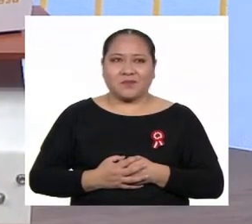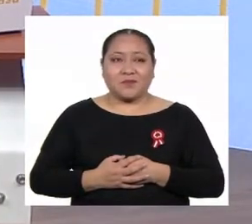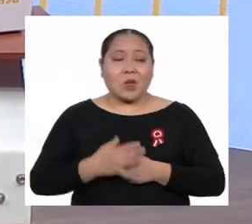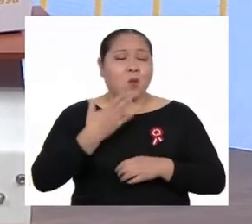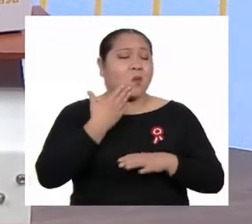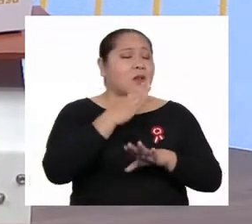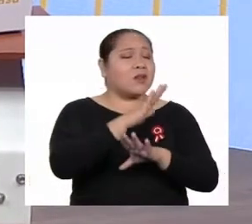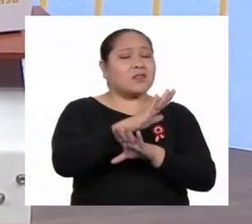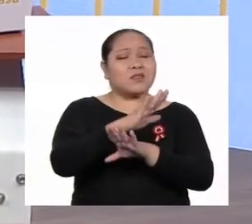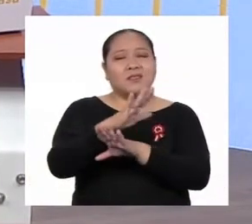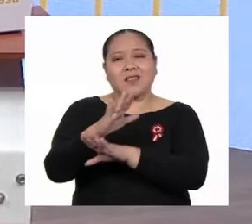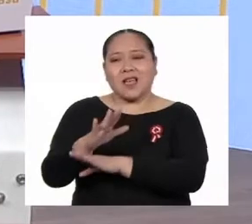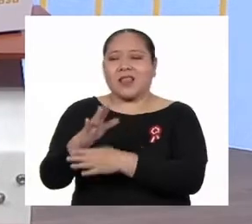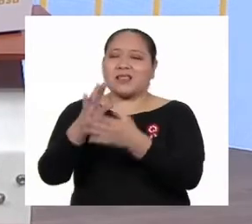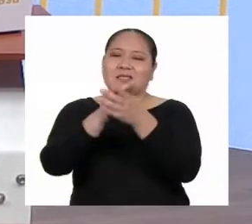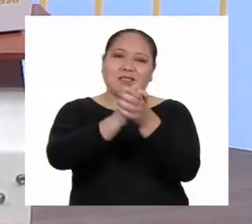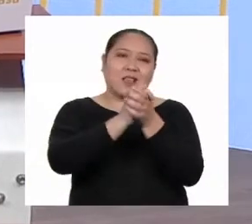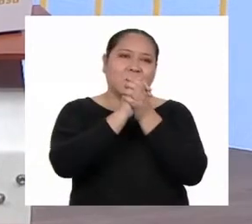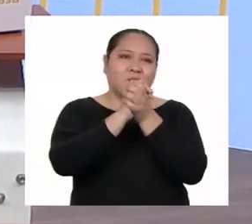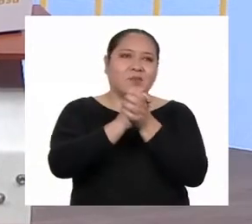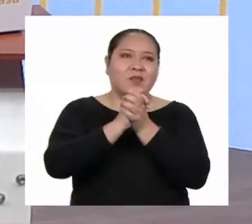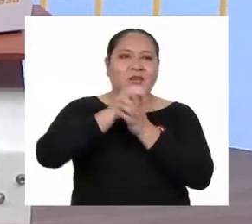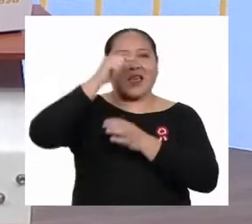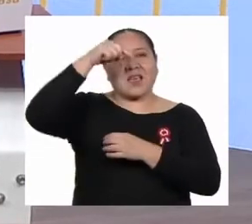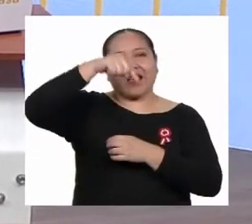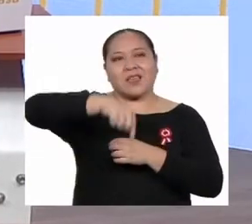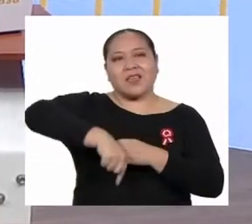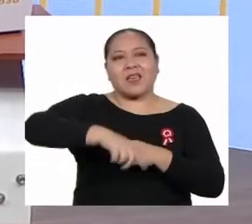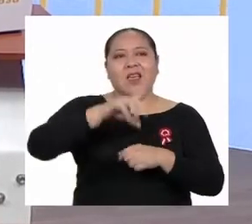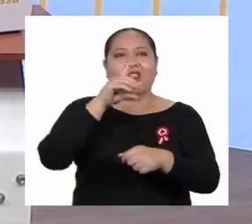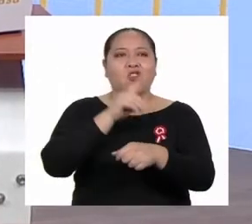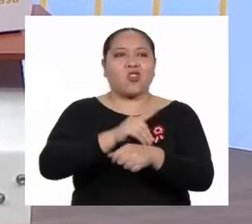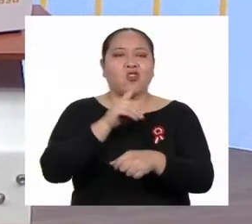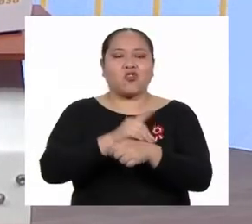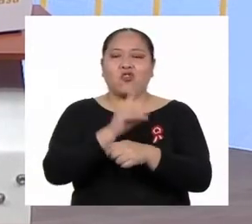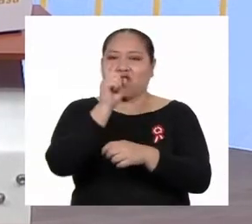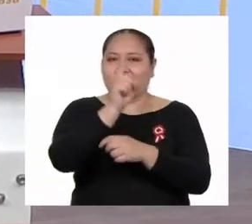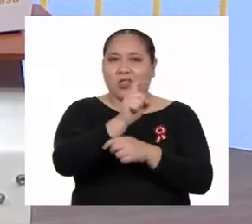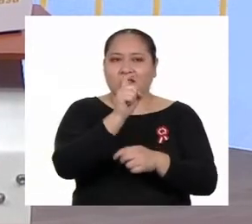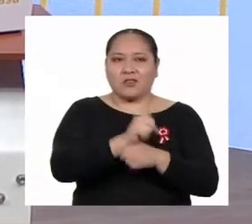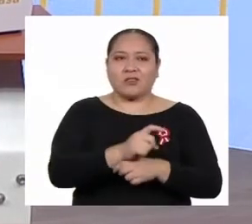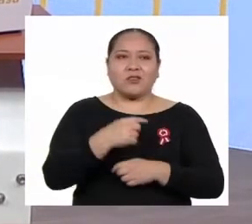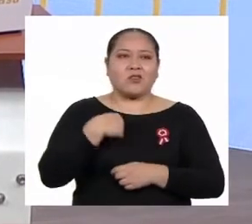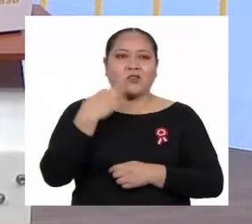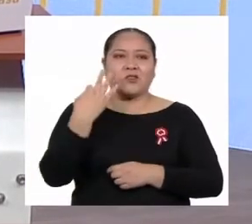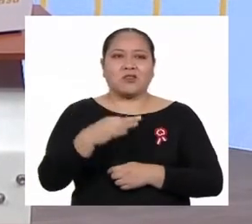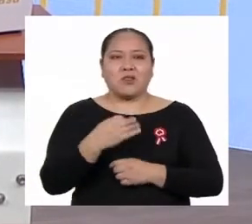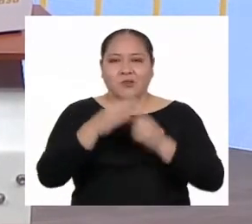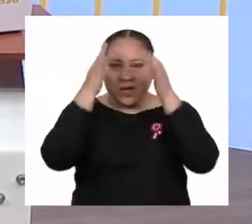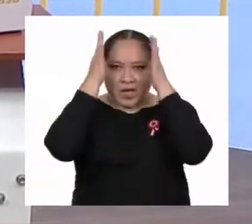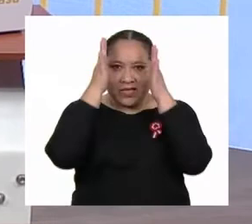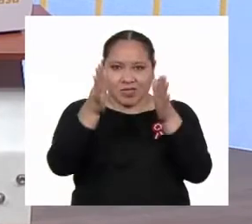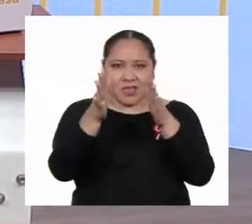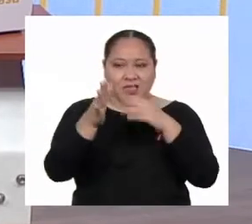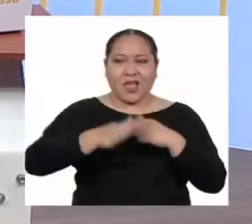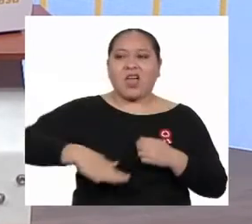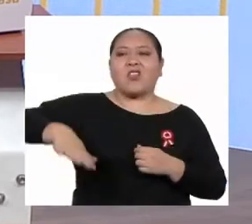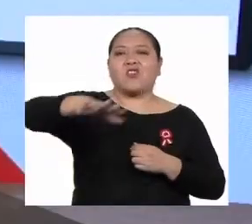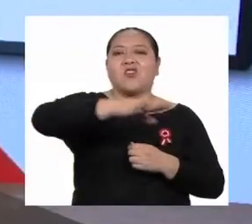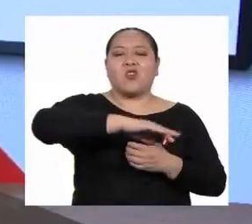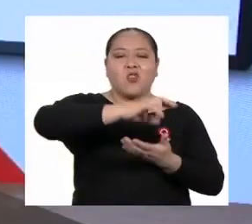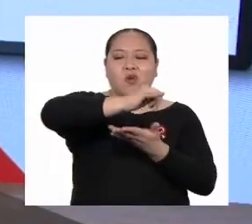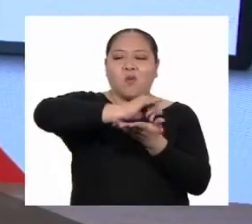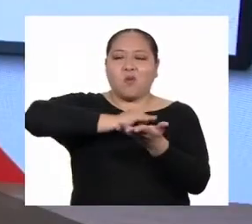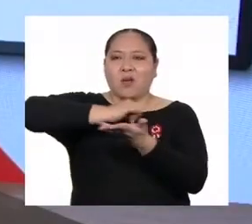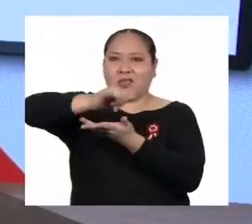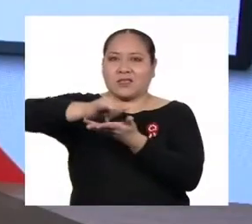Buenas tardes, amigas y amigos. Aquí yo, la Doctora Educación, como siempre, atenta a todos aquellos